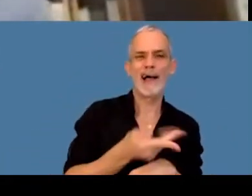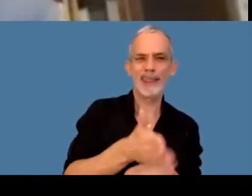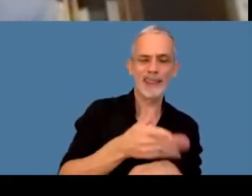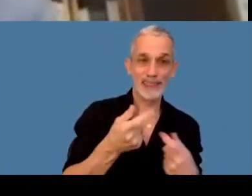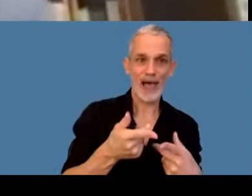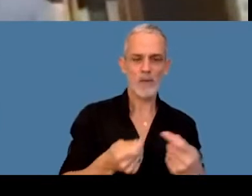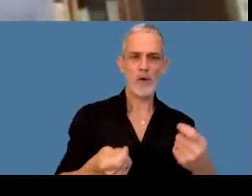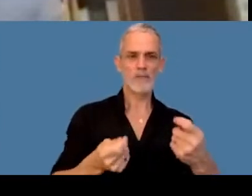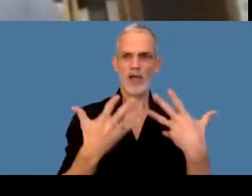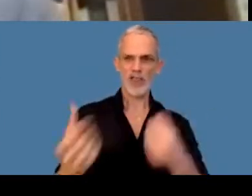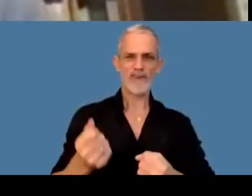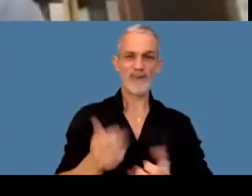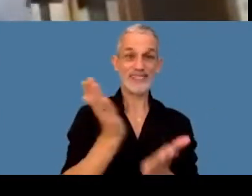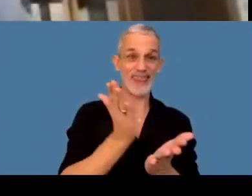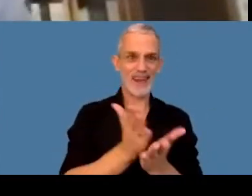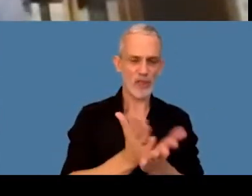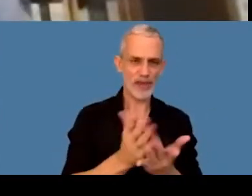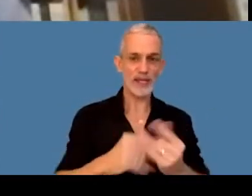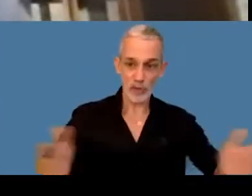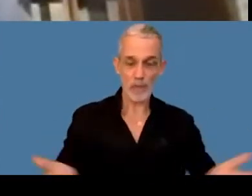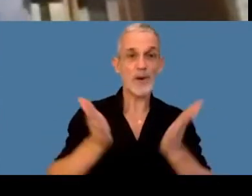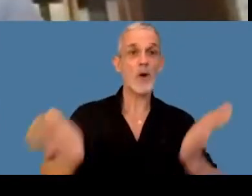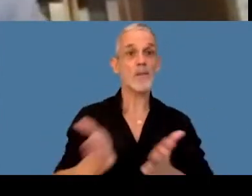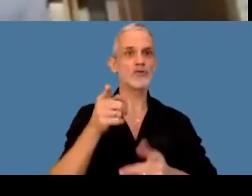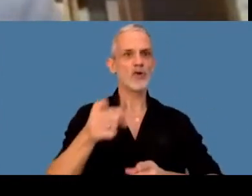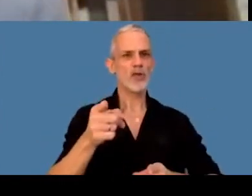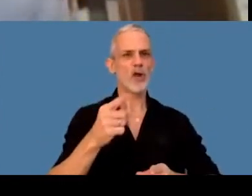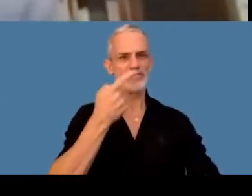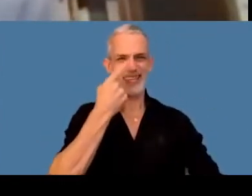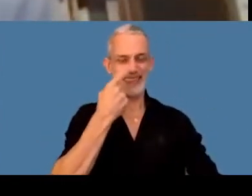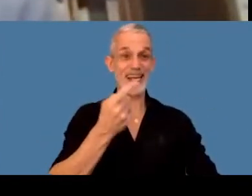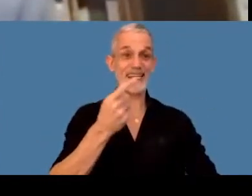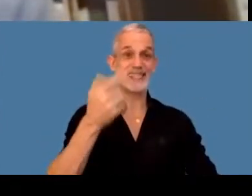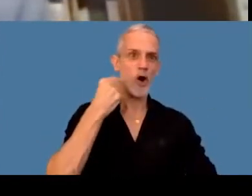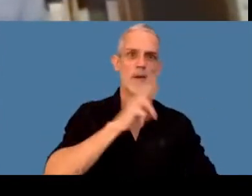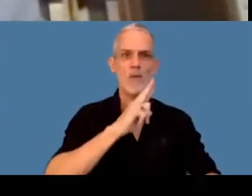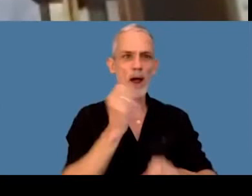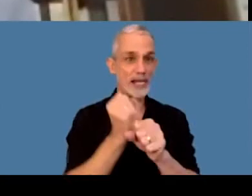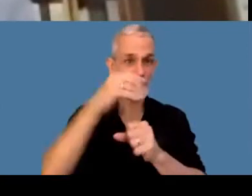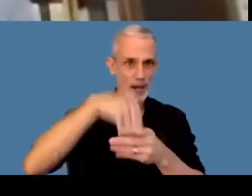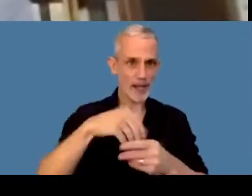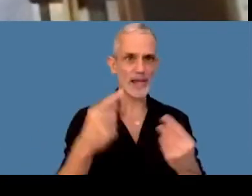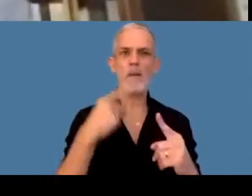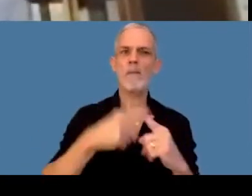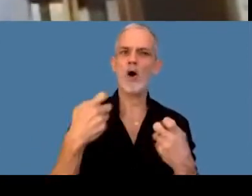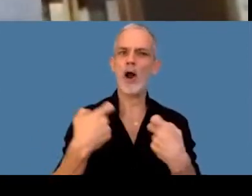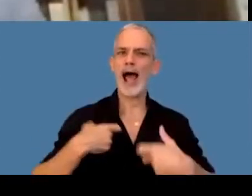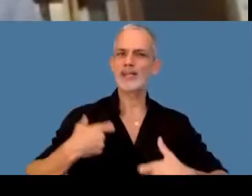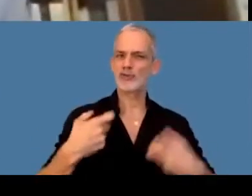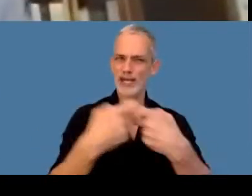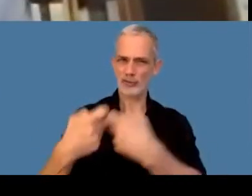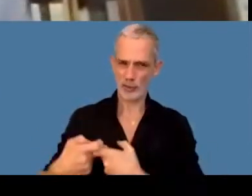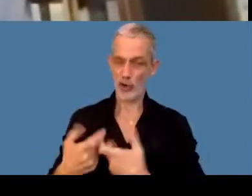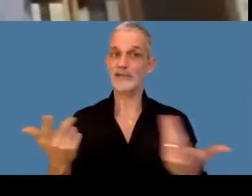la defensa de los derechos y la promoción de los intereses de las y los trabajadores a través de sus organizaciones. Y eso